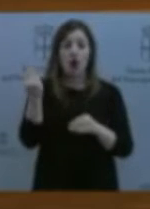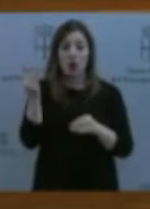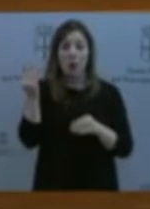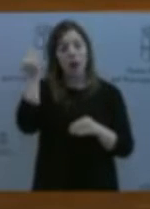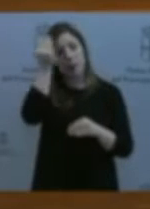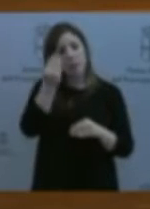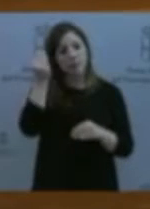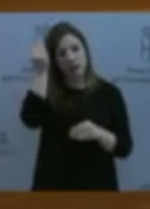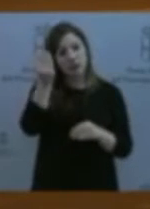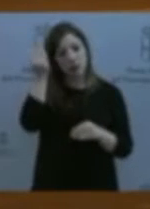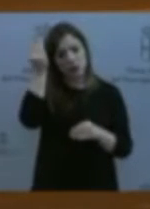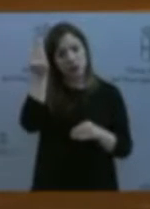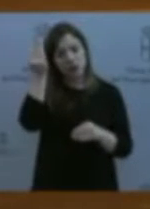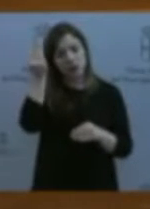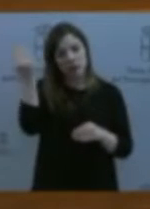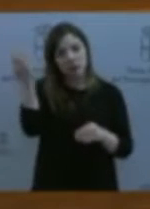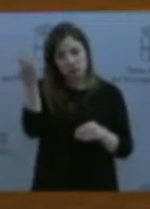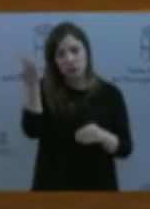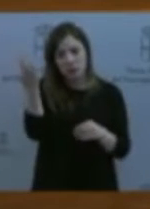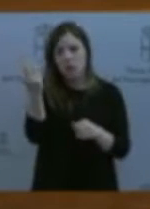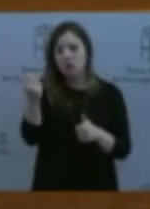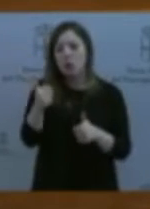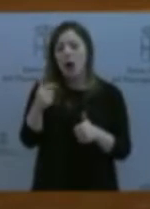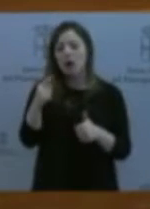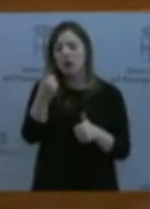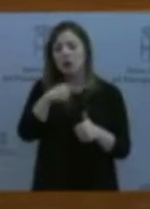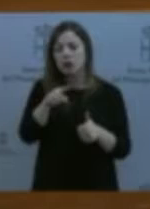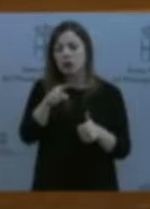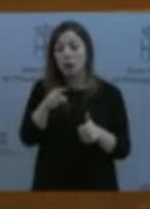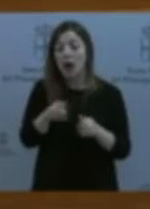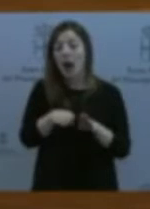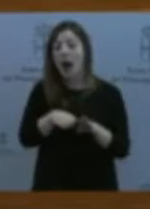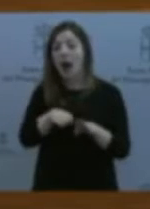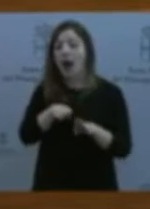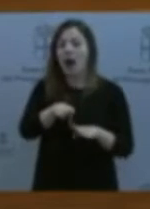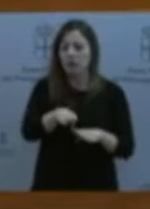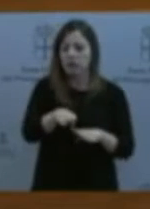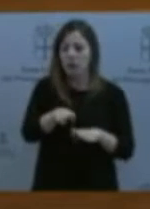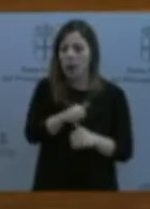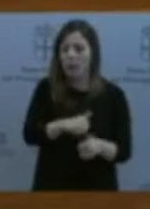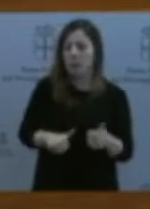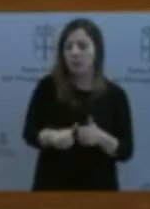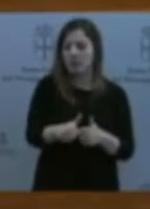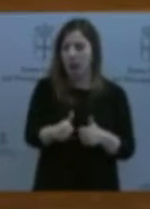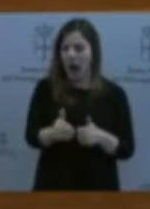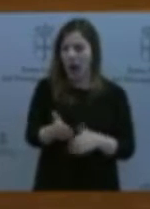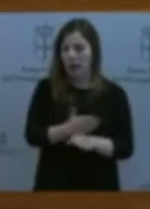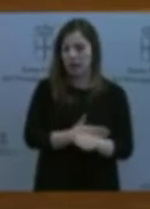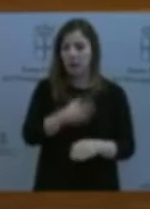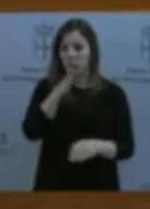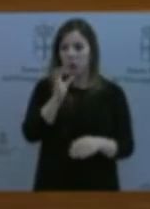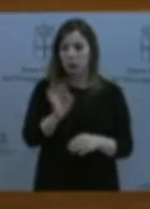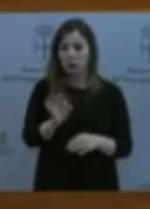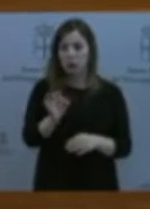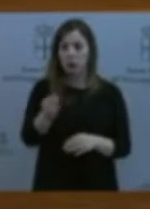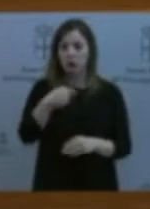a esto, ¿no? Y en relación a varios de estos a los incumplimientos que llevamos